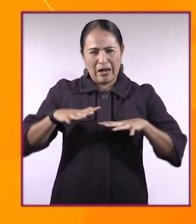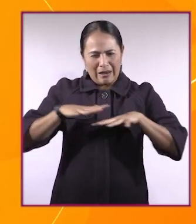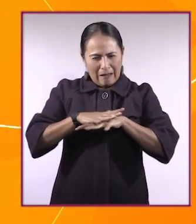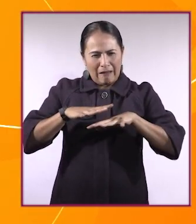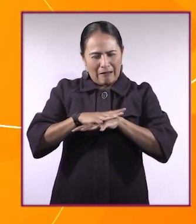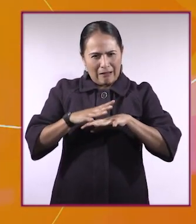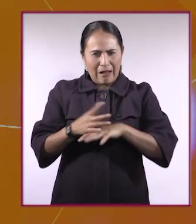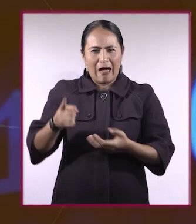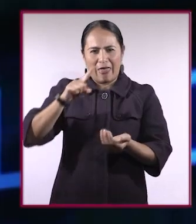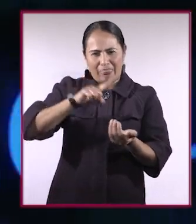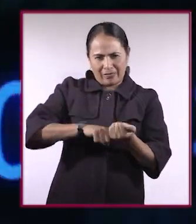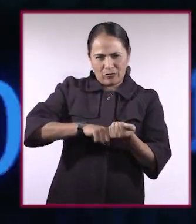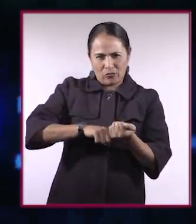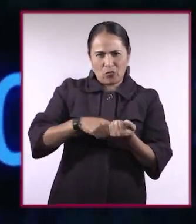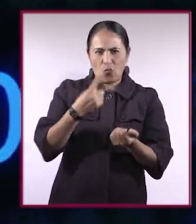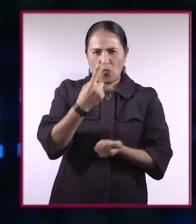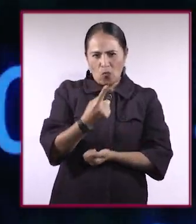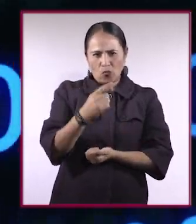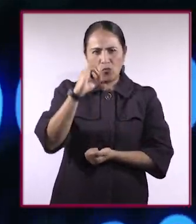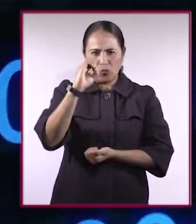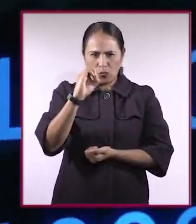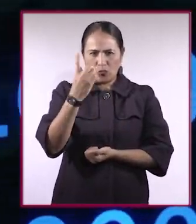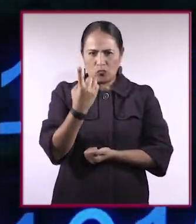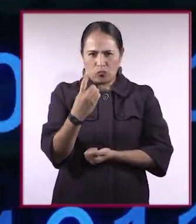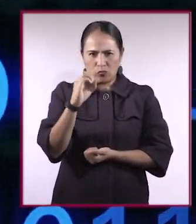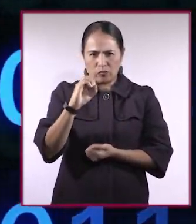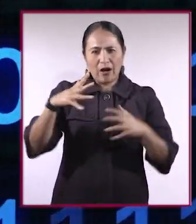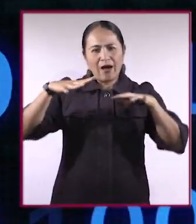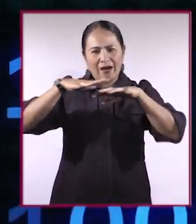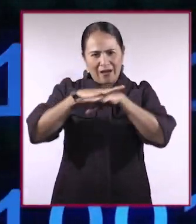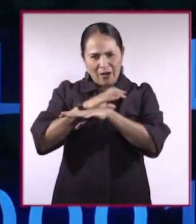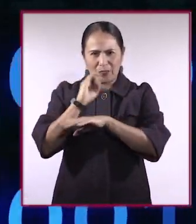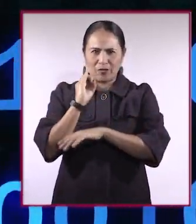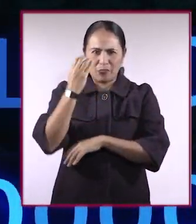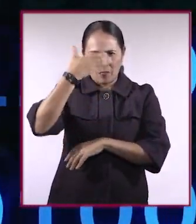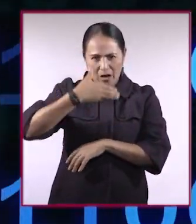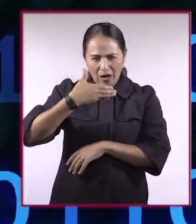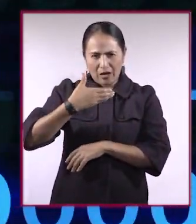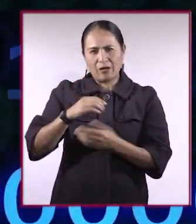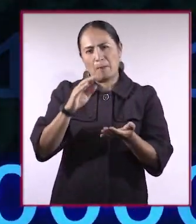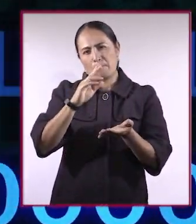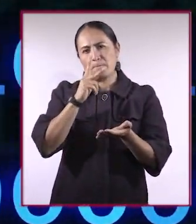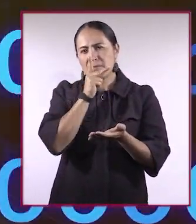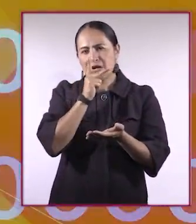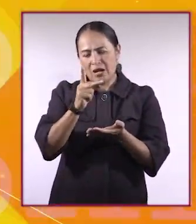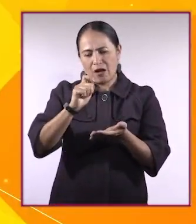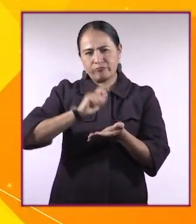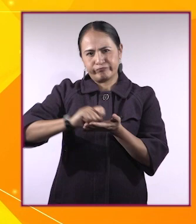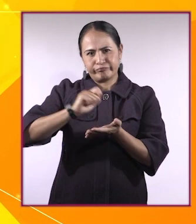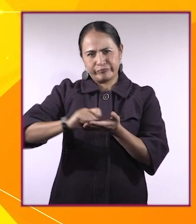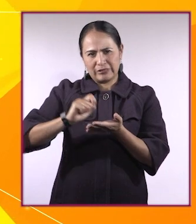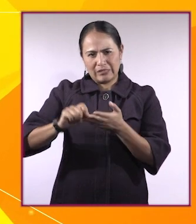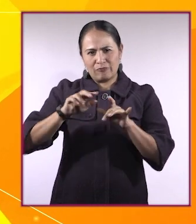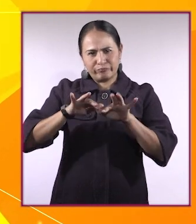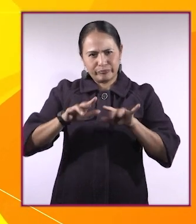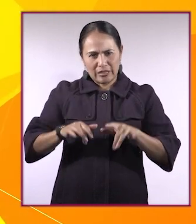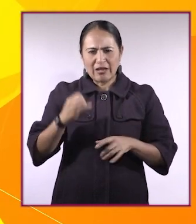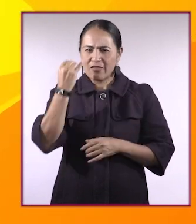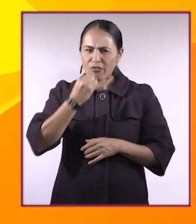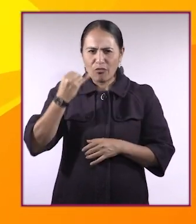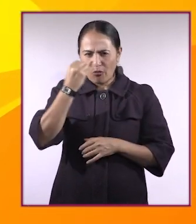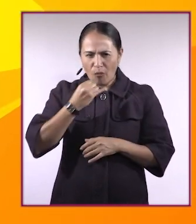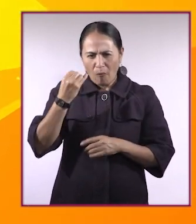dispositivos computacionales, los cuales traducen el lenguaje binario de ceros y unos a imágenes y texto con